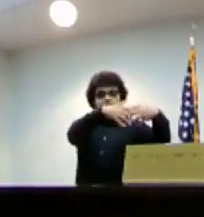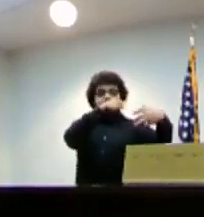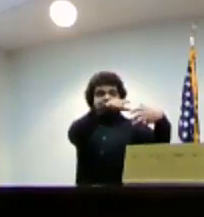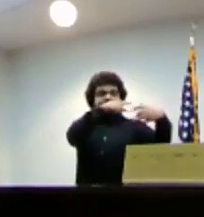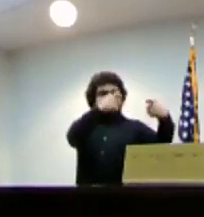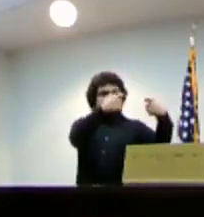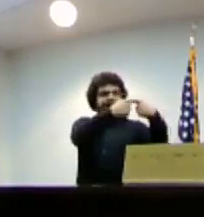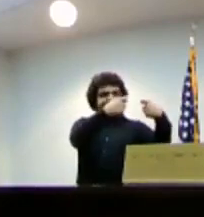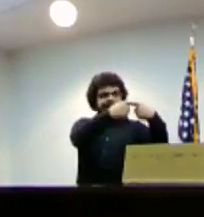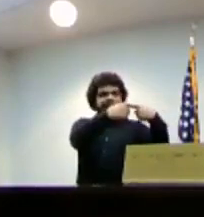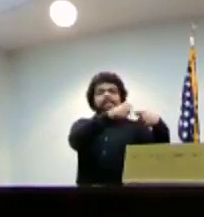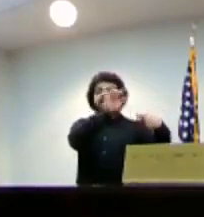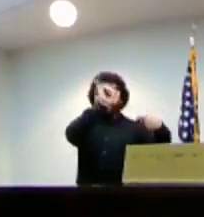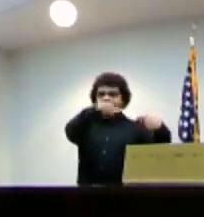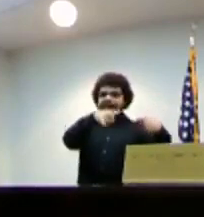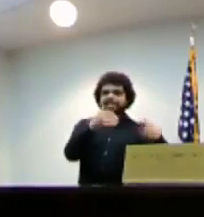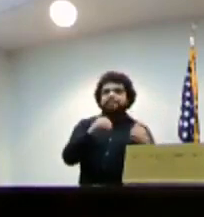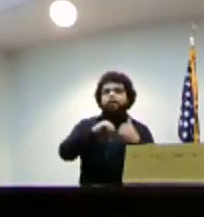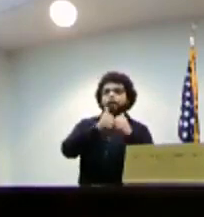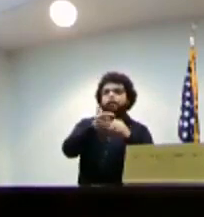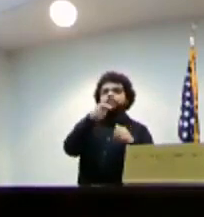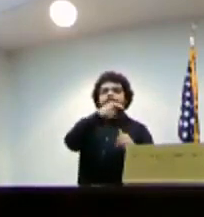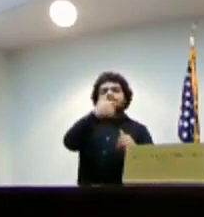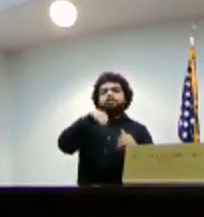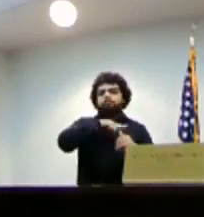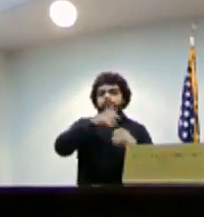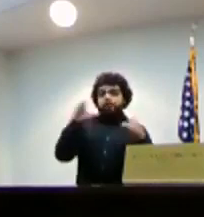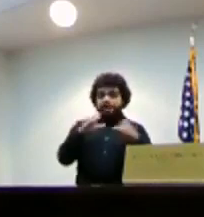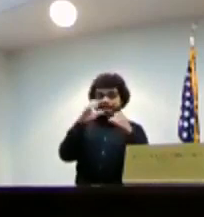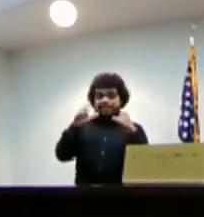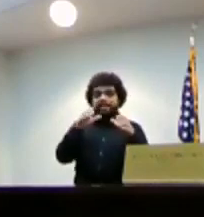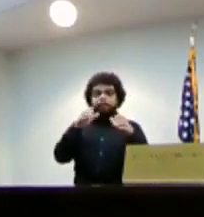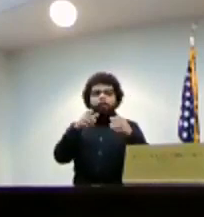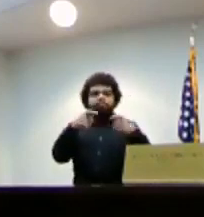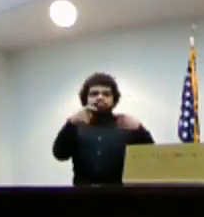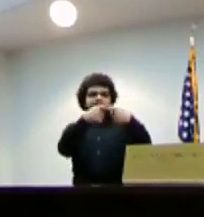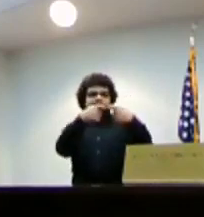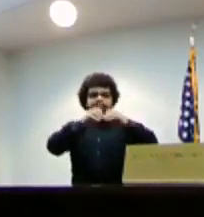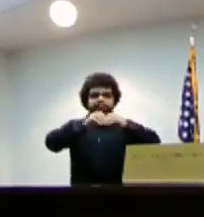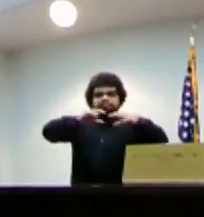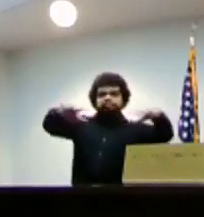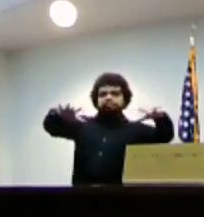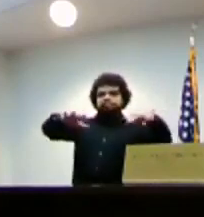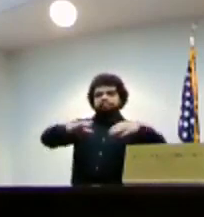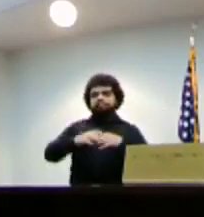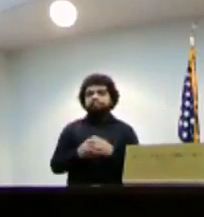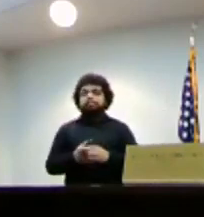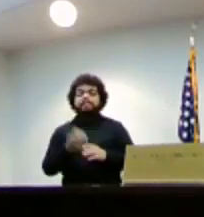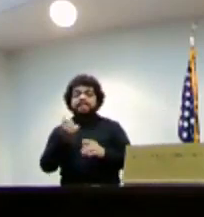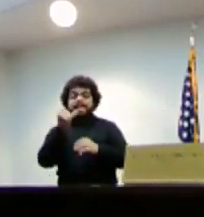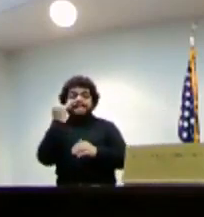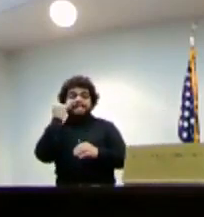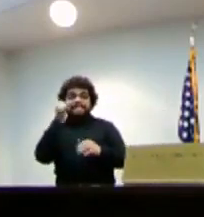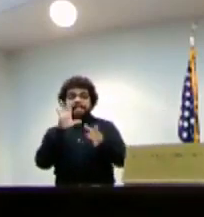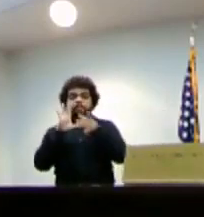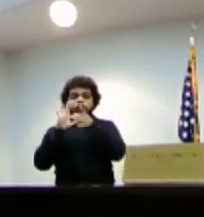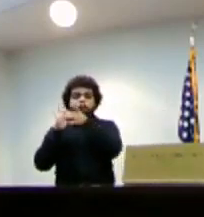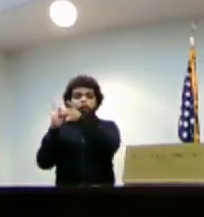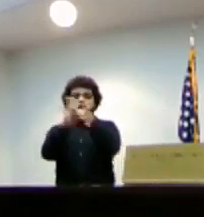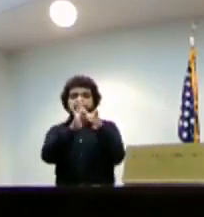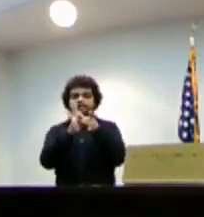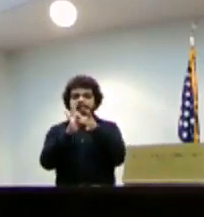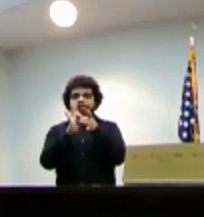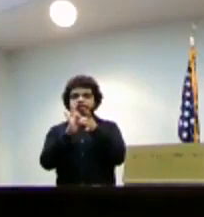la composición para generar la energía en una termoeléctrica. En el caso de un ciclo combinado, bueno,